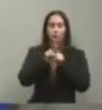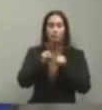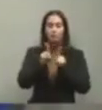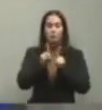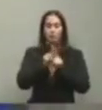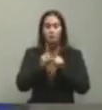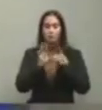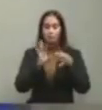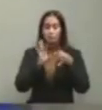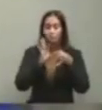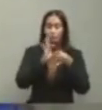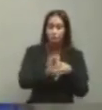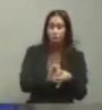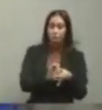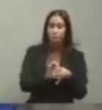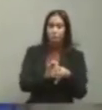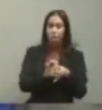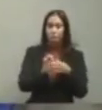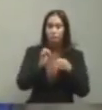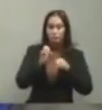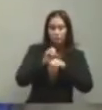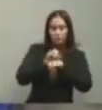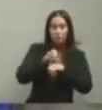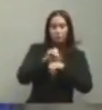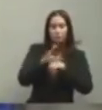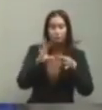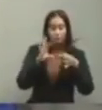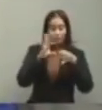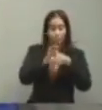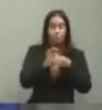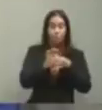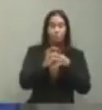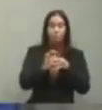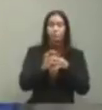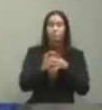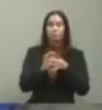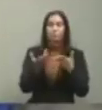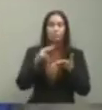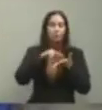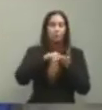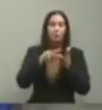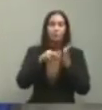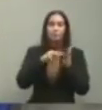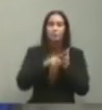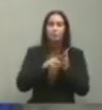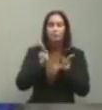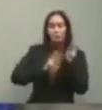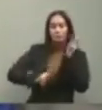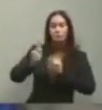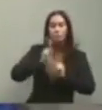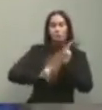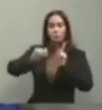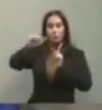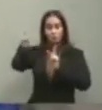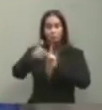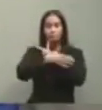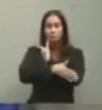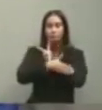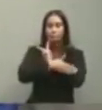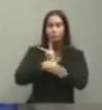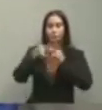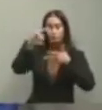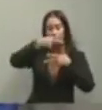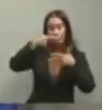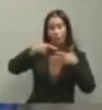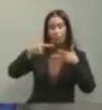nexo epidemiológico o sea una conexión epidemiológica ya sea que haya estado en esos países que yo he mencionado